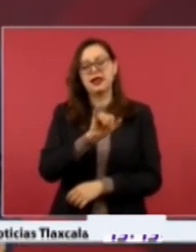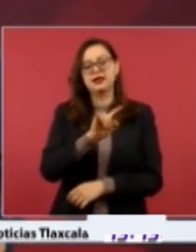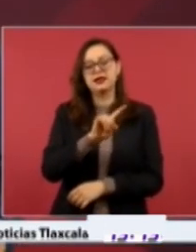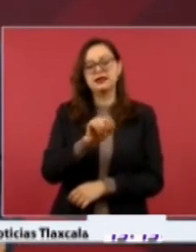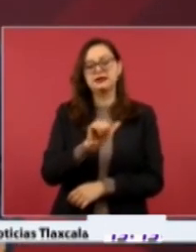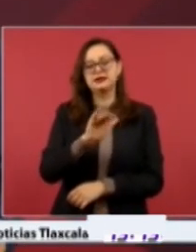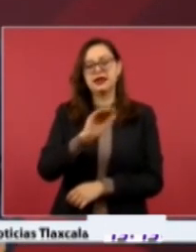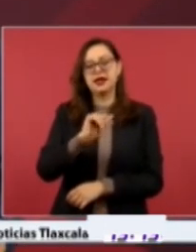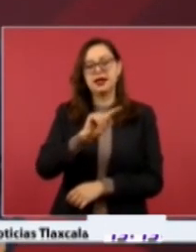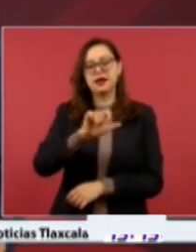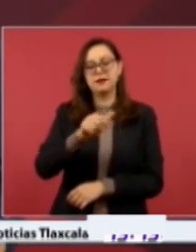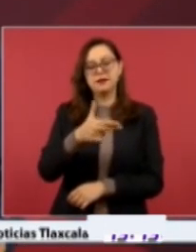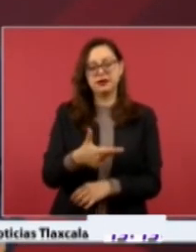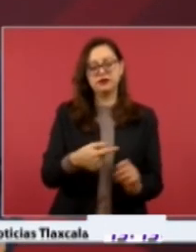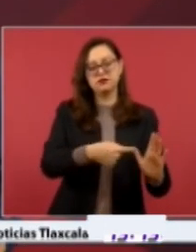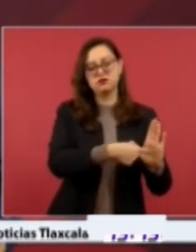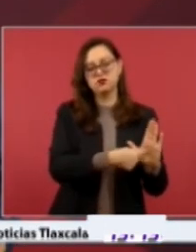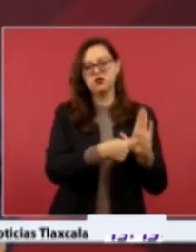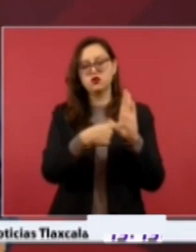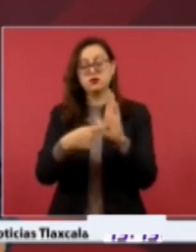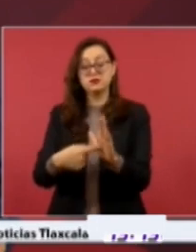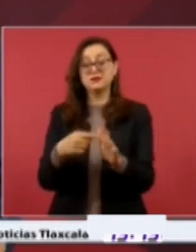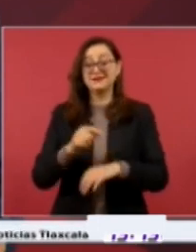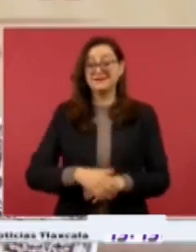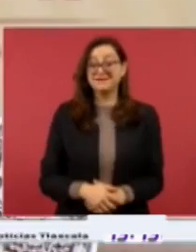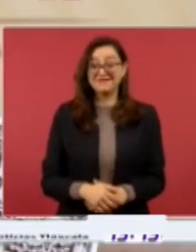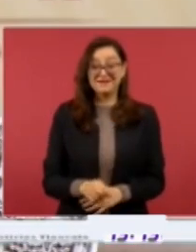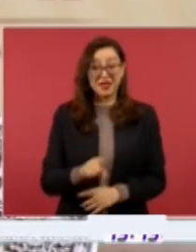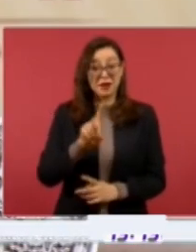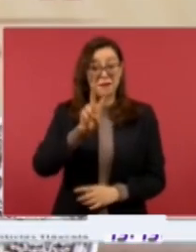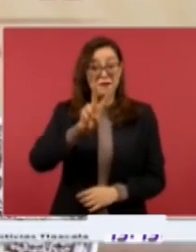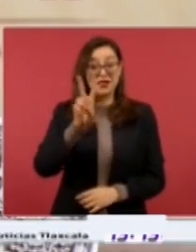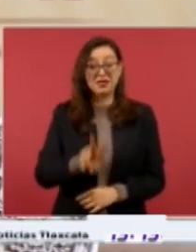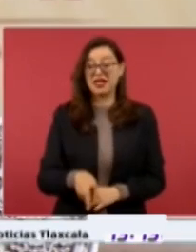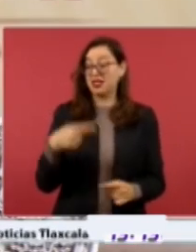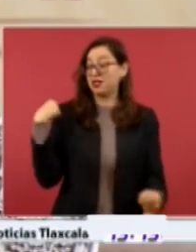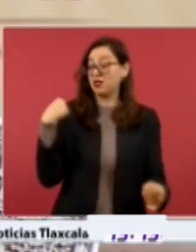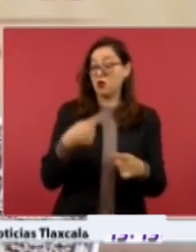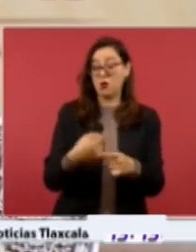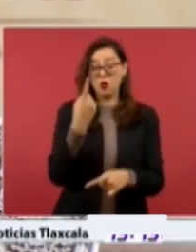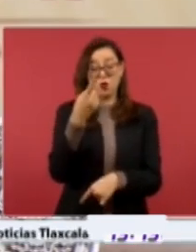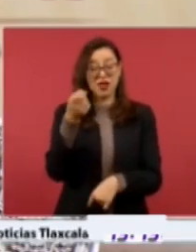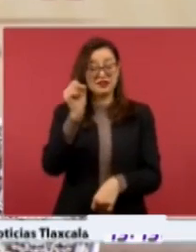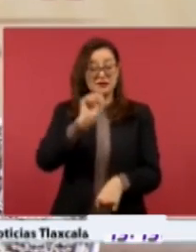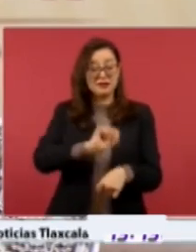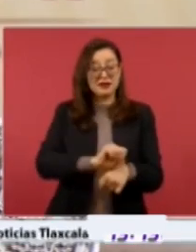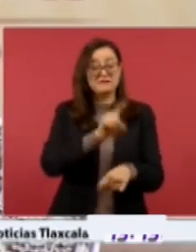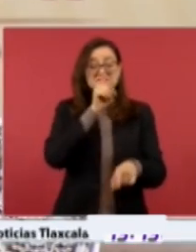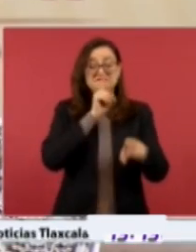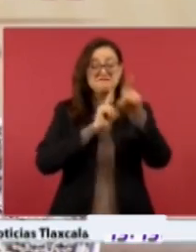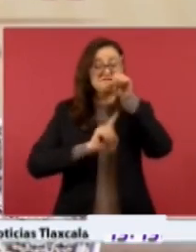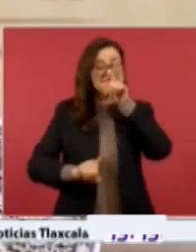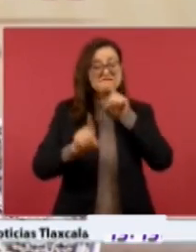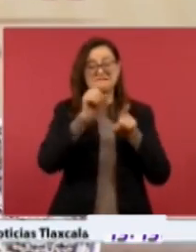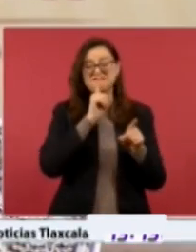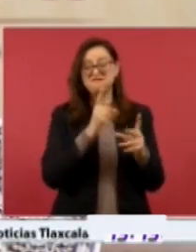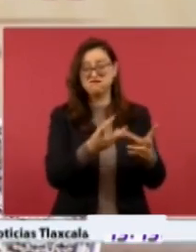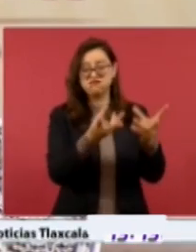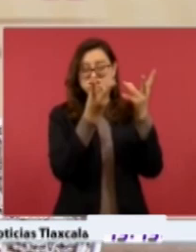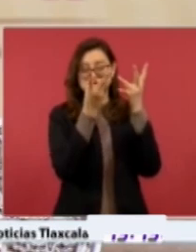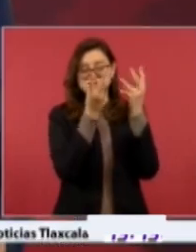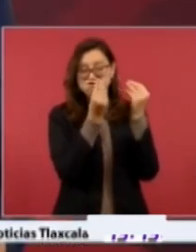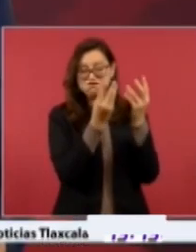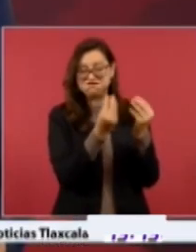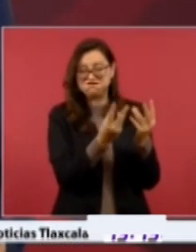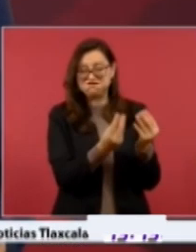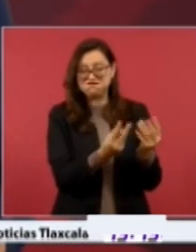expropiación petrolera, se realizará una celebración por esta fecha en el Zócalo de la Ciudad de México por medio de un acto masivo. insistió que el 18 de